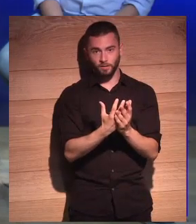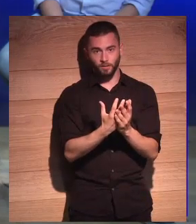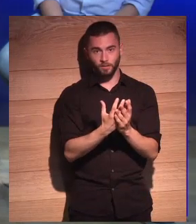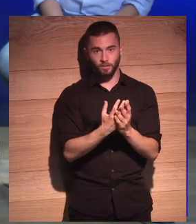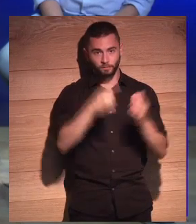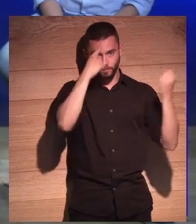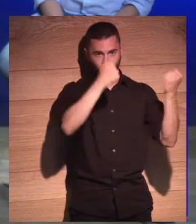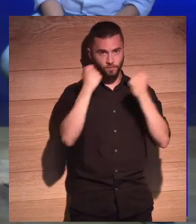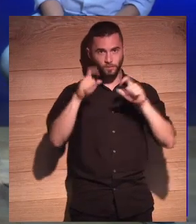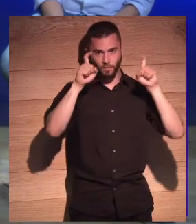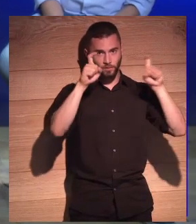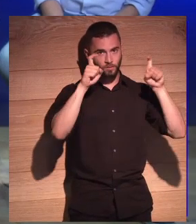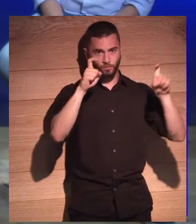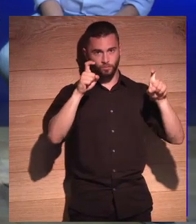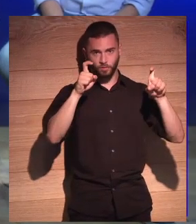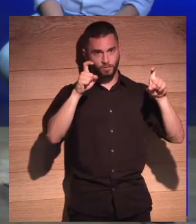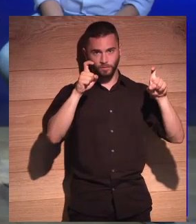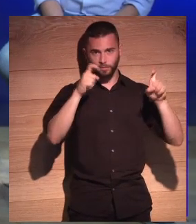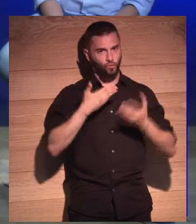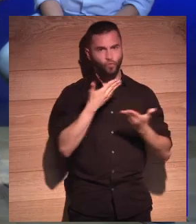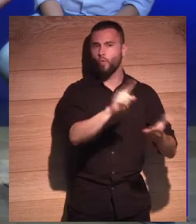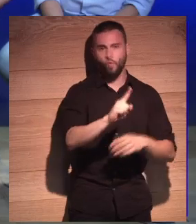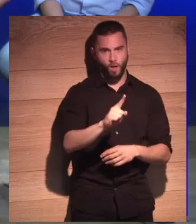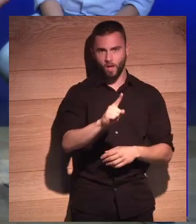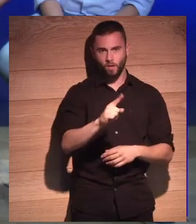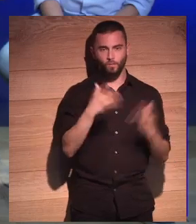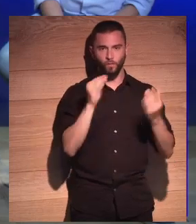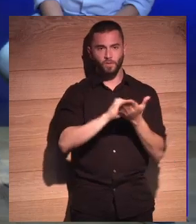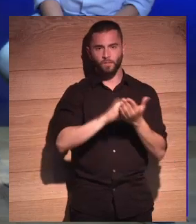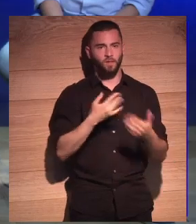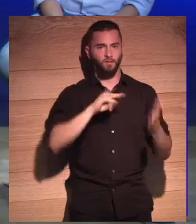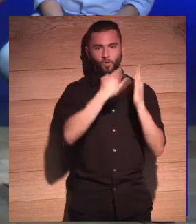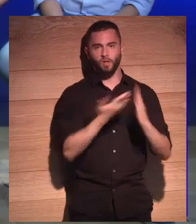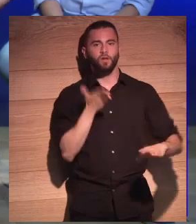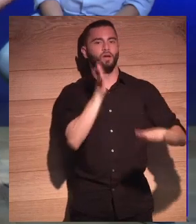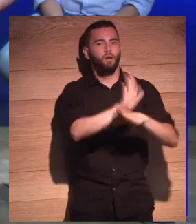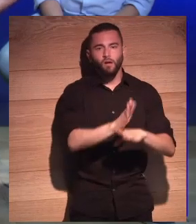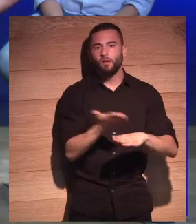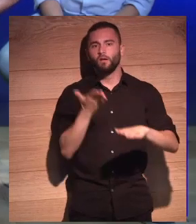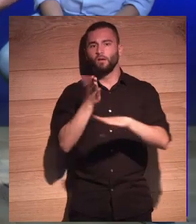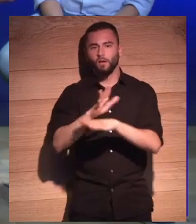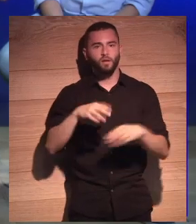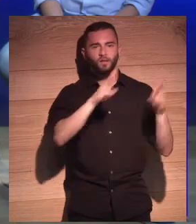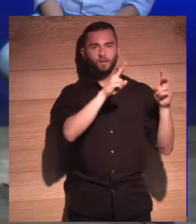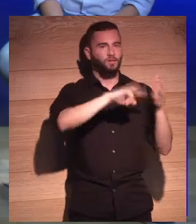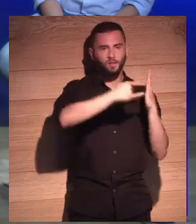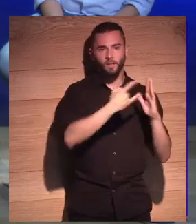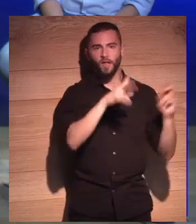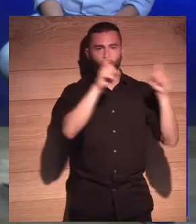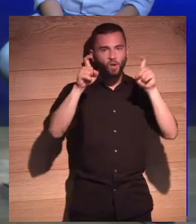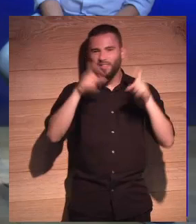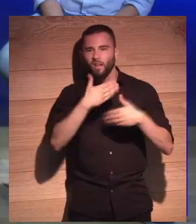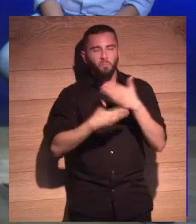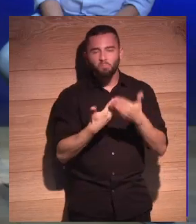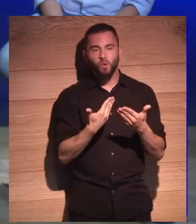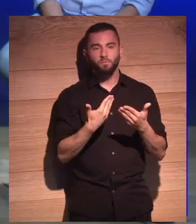instituciones educativas, porque muchas veces se entregan el proyecto de tal, el nuevo sistema educativo de tal. El sistema educativo